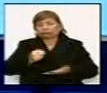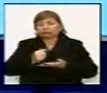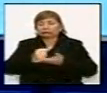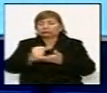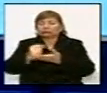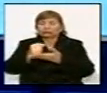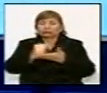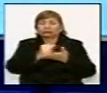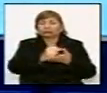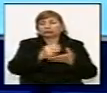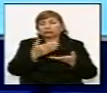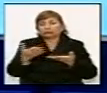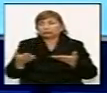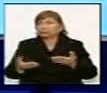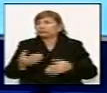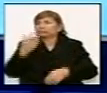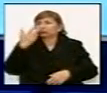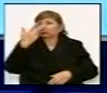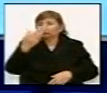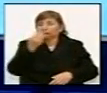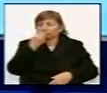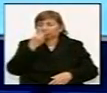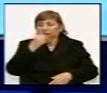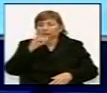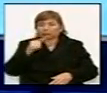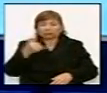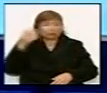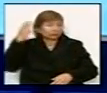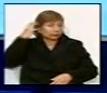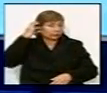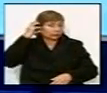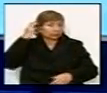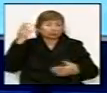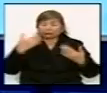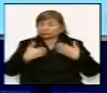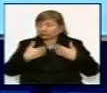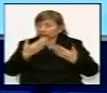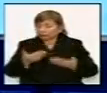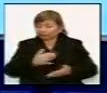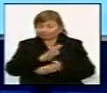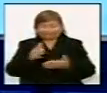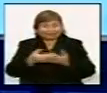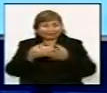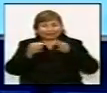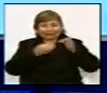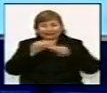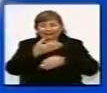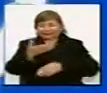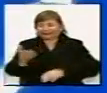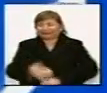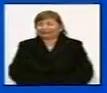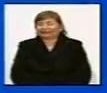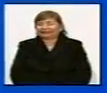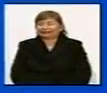ayuda social en tres comedores de San Juan de Miraflores. Tenemos todos los detalles.